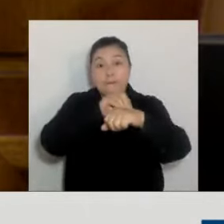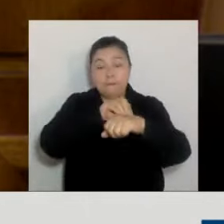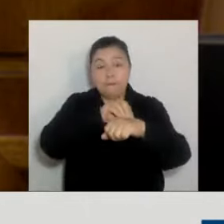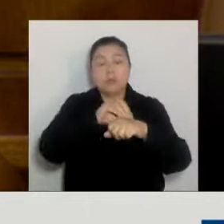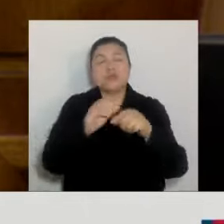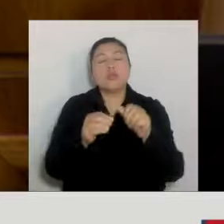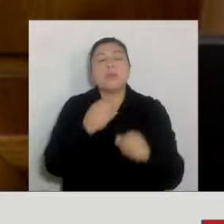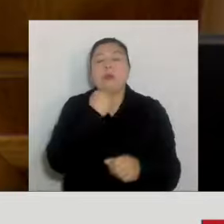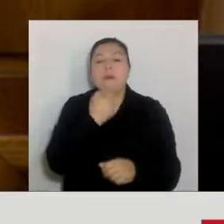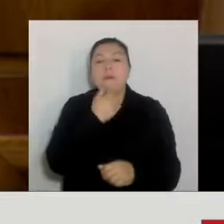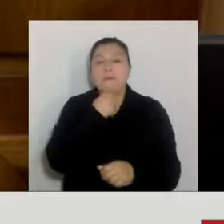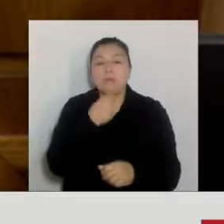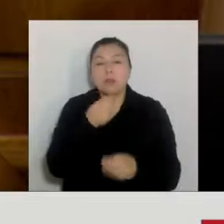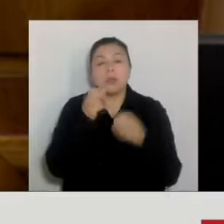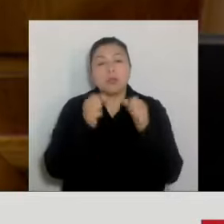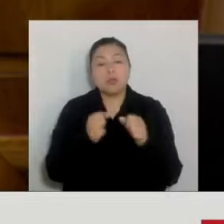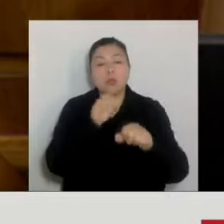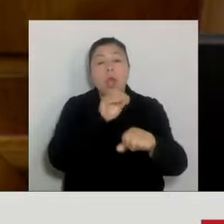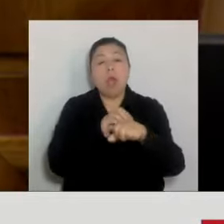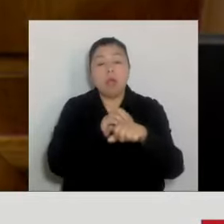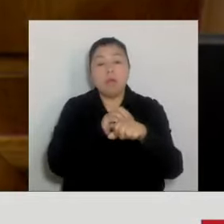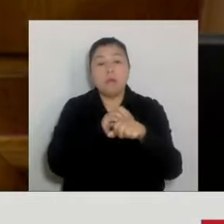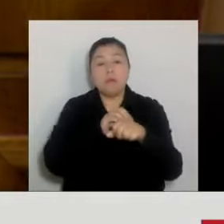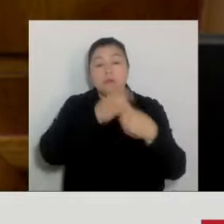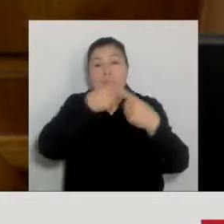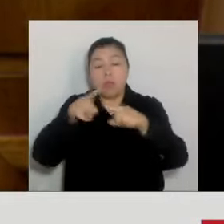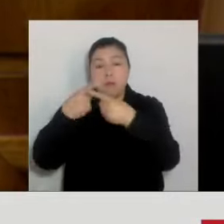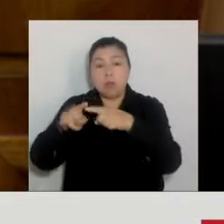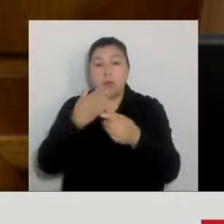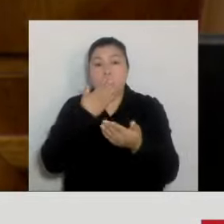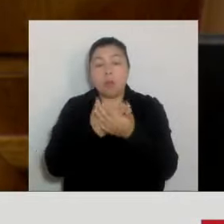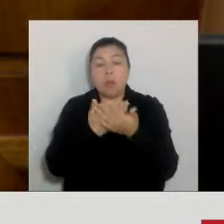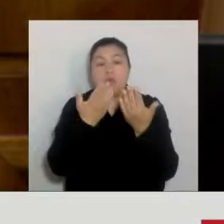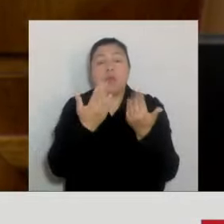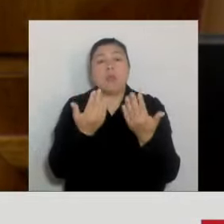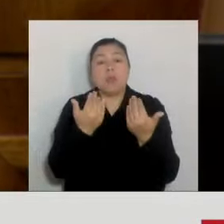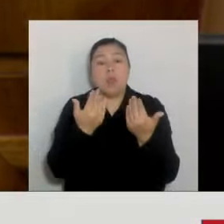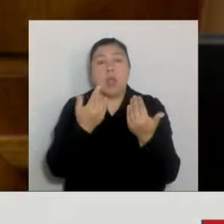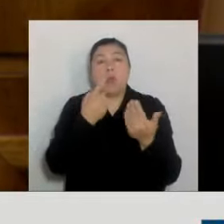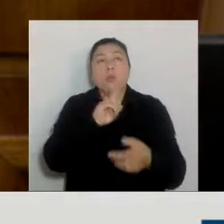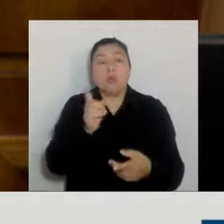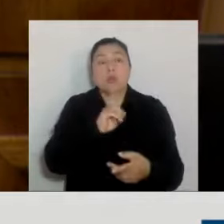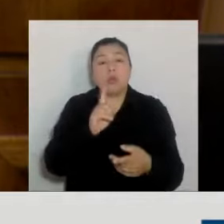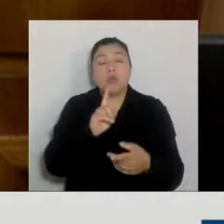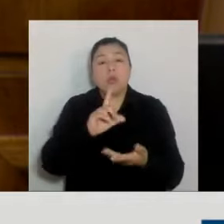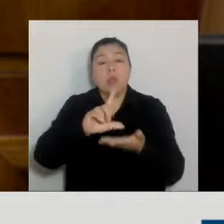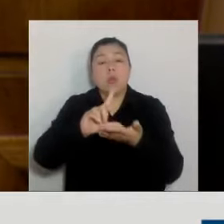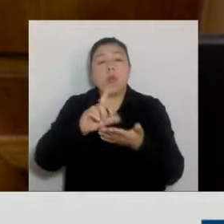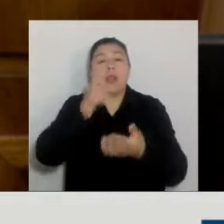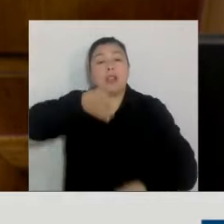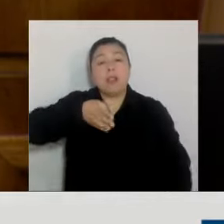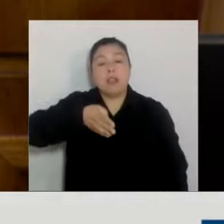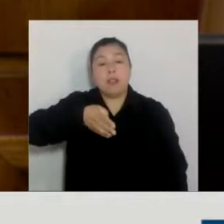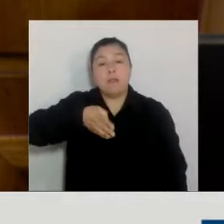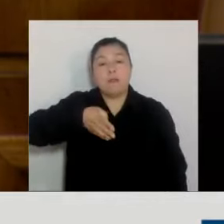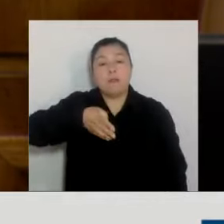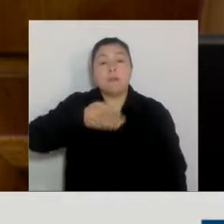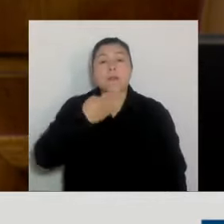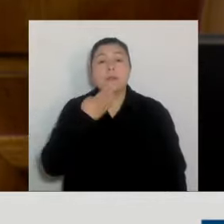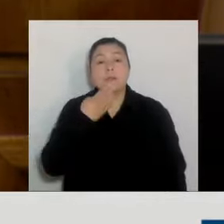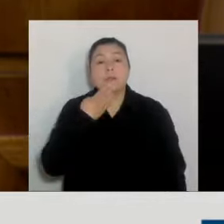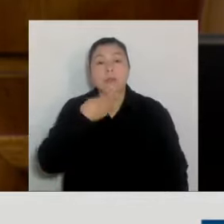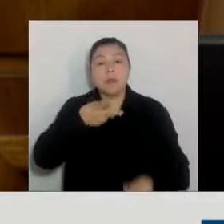pueda eh notificar de forma diversa cuando sea necesario aunque no se encuentre en el lugar en el que debería eh También le permite